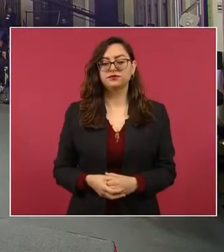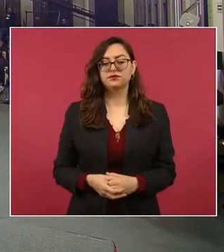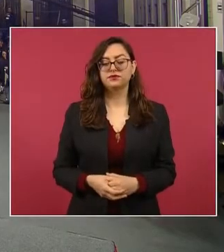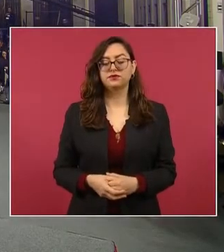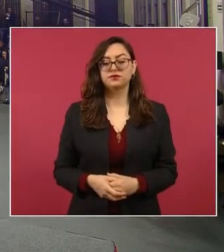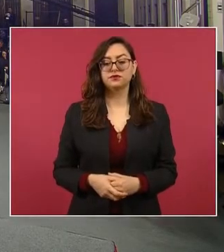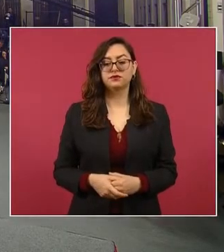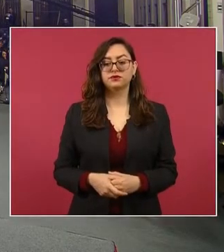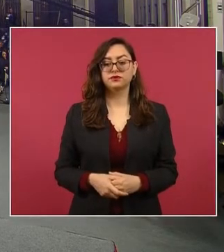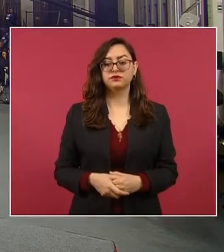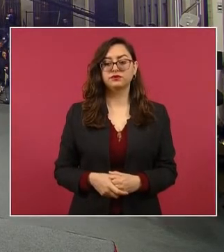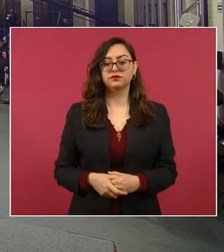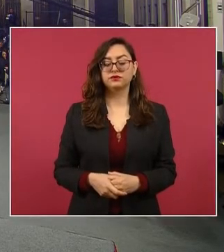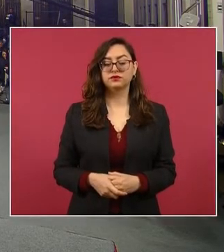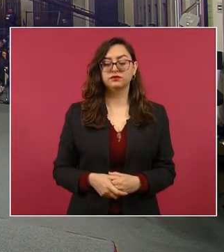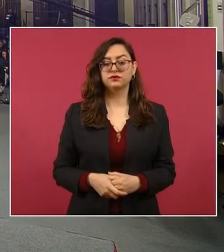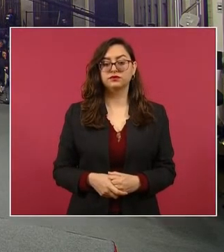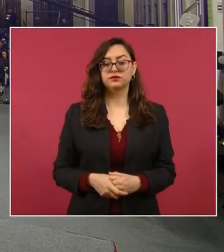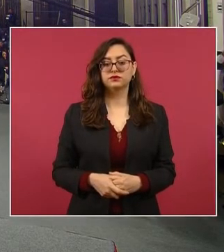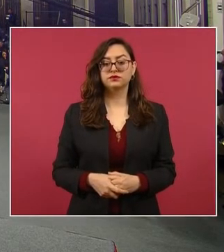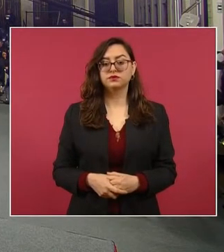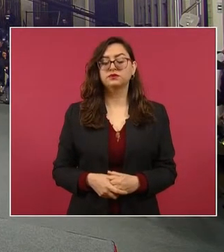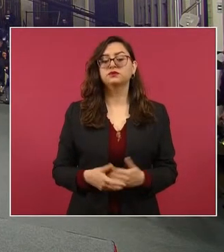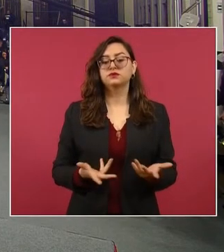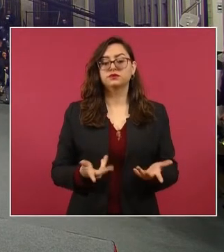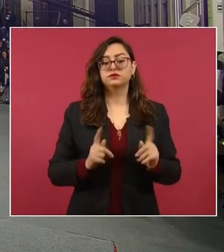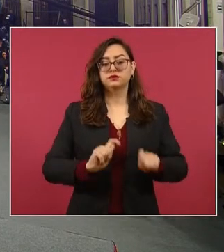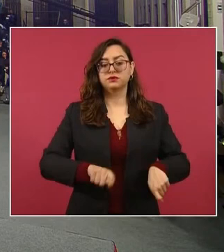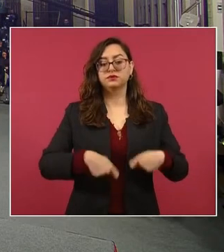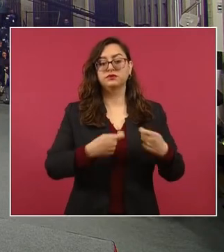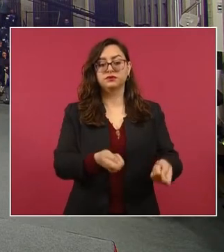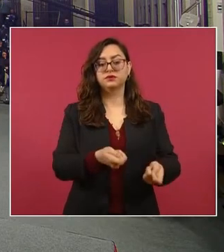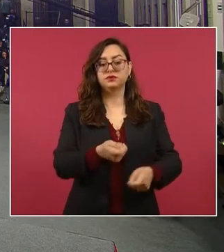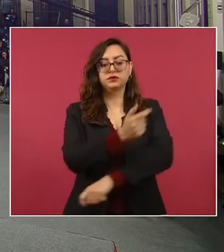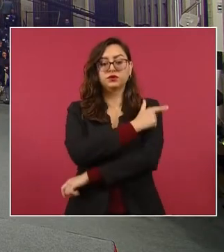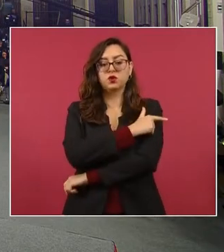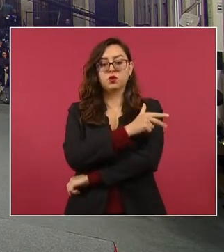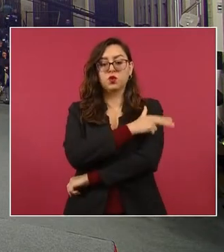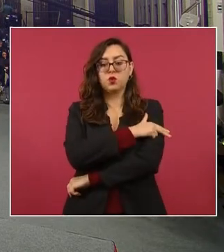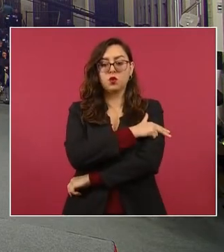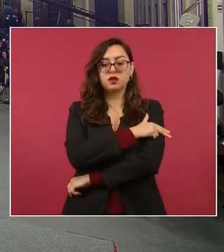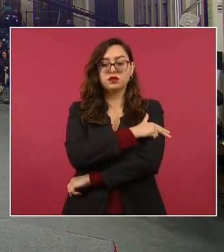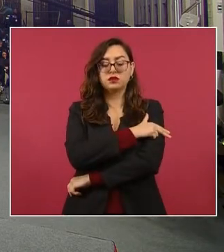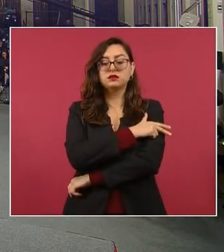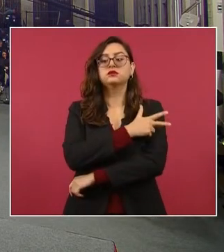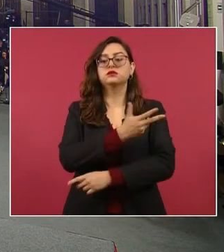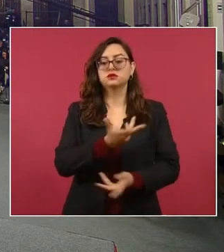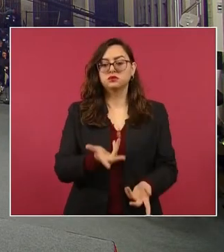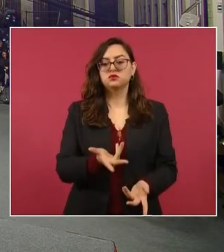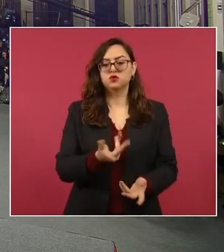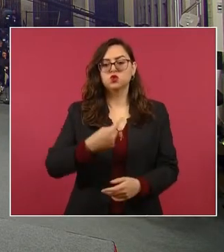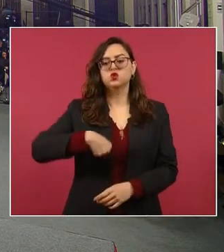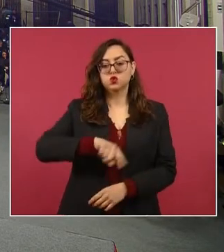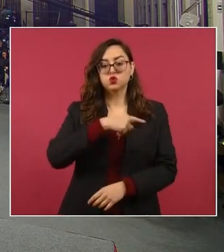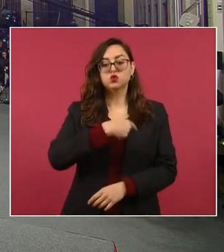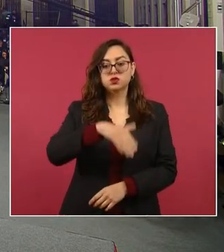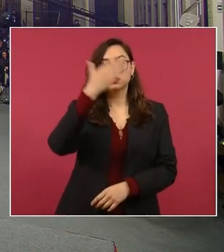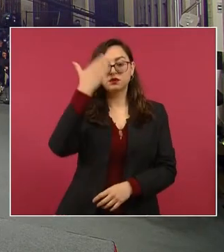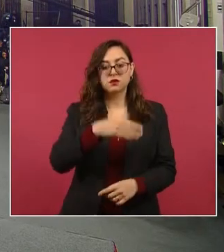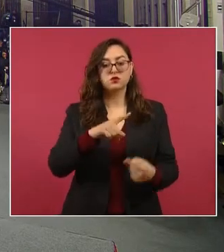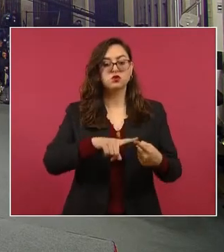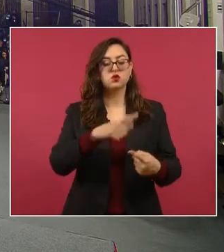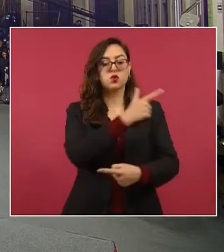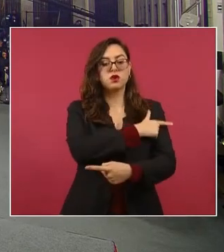Estas unidades serán destinadas para la Guardia Nacional. Presidente, sabemos que la Guardia Nacional, la Sedena y la